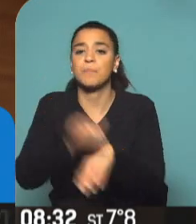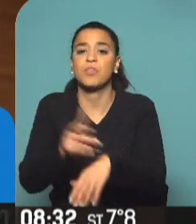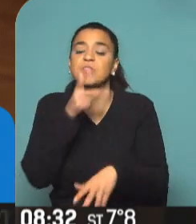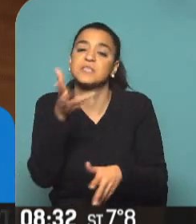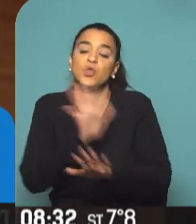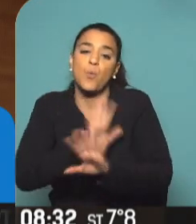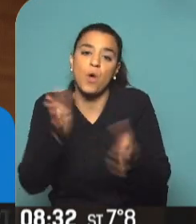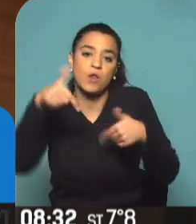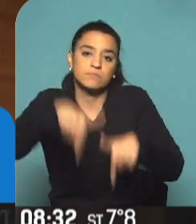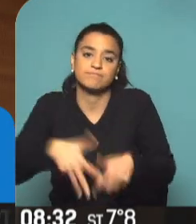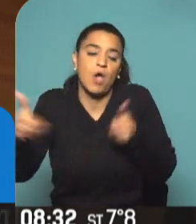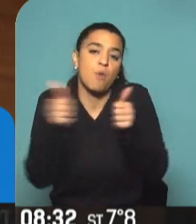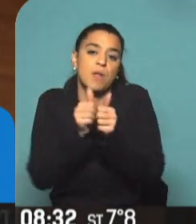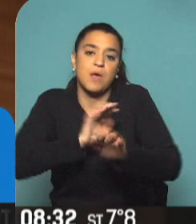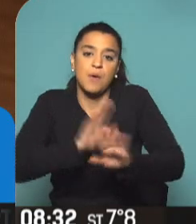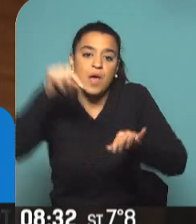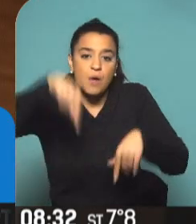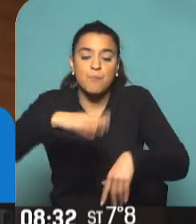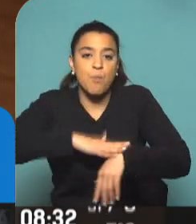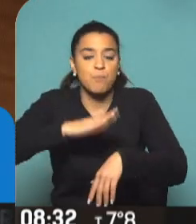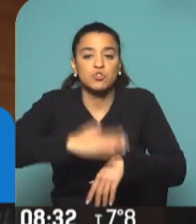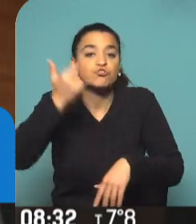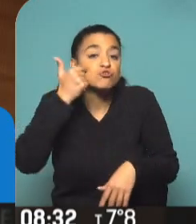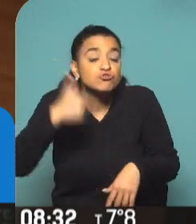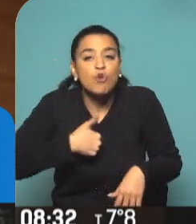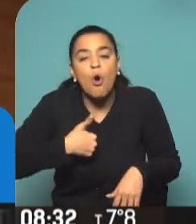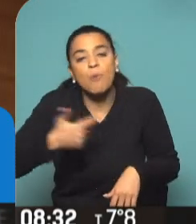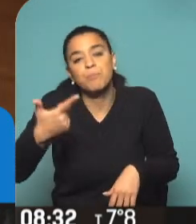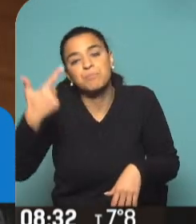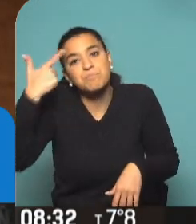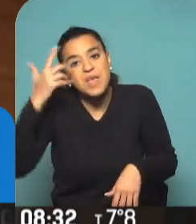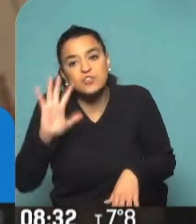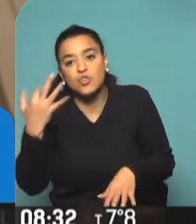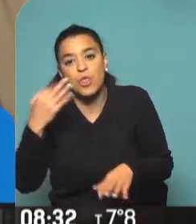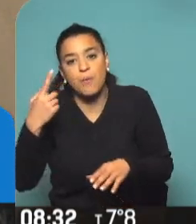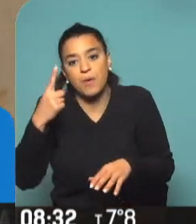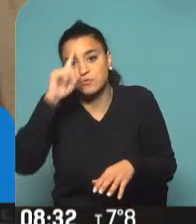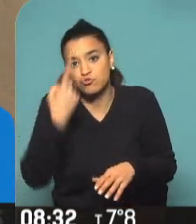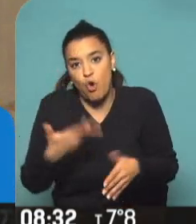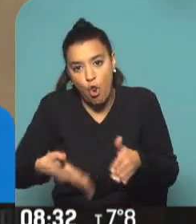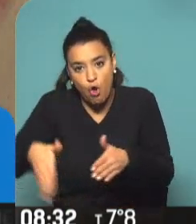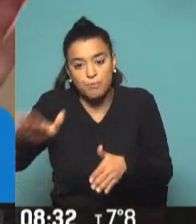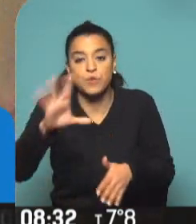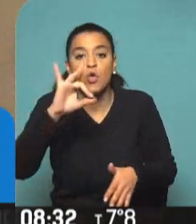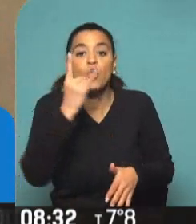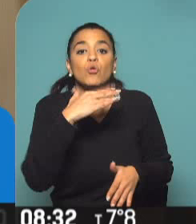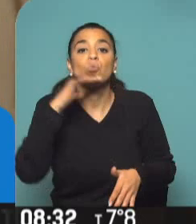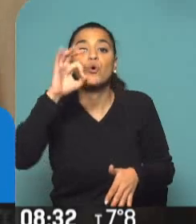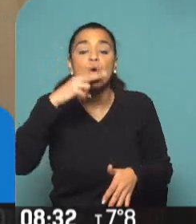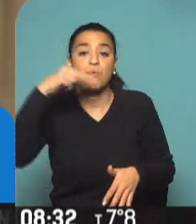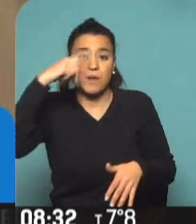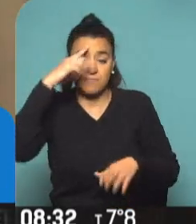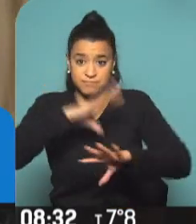diciéndole, mira, hasta aquí te acompañé en este momento, yo creo que tenés que seguir solo, etcétera, etcétera. Y Duhovne no apareció nunca